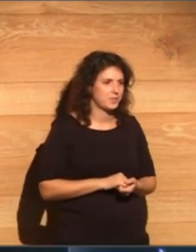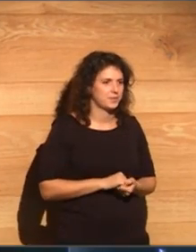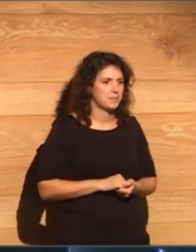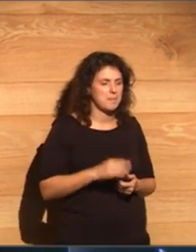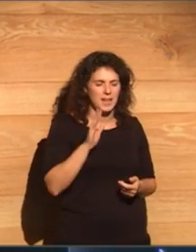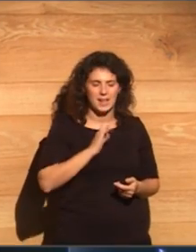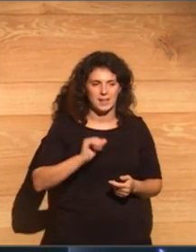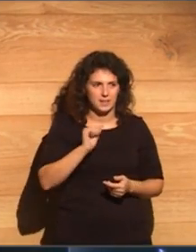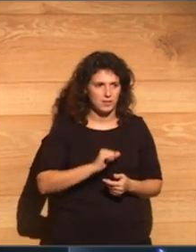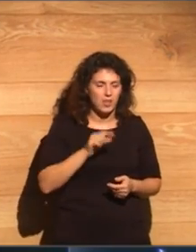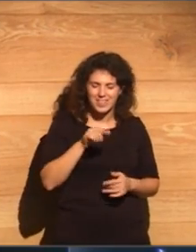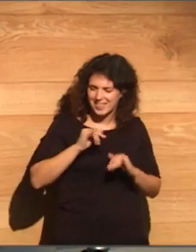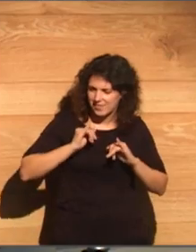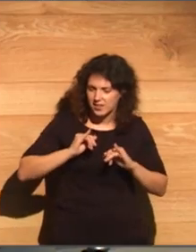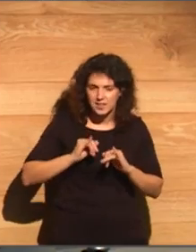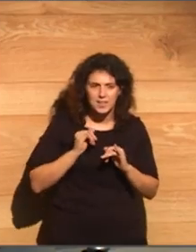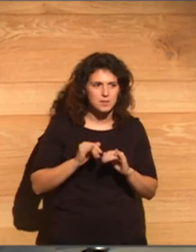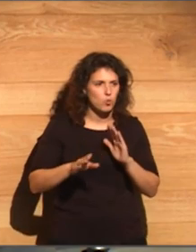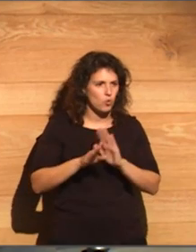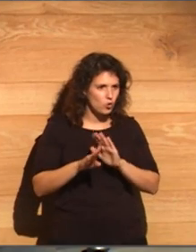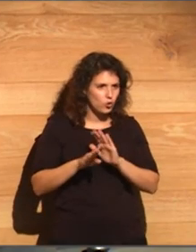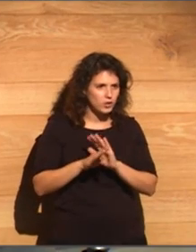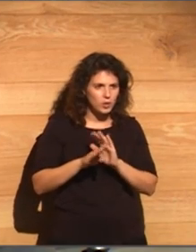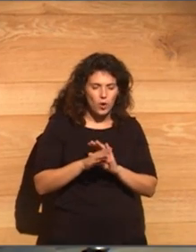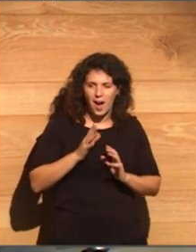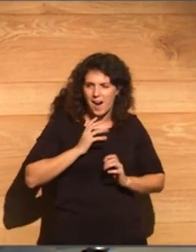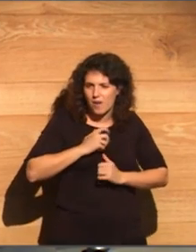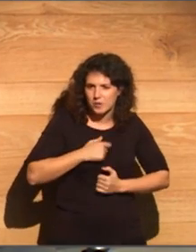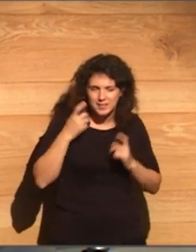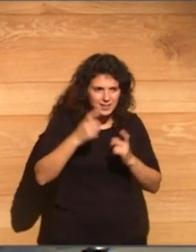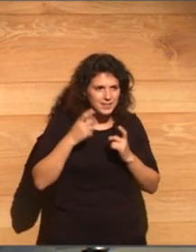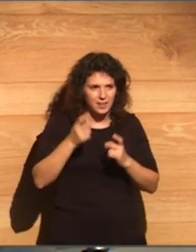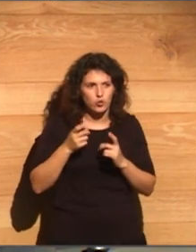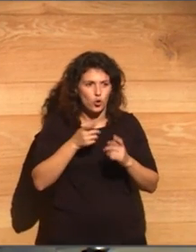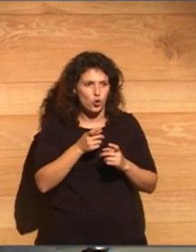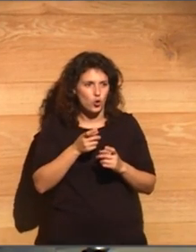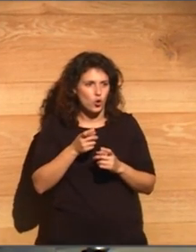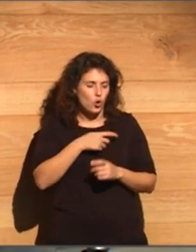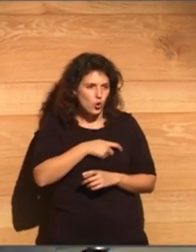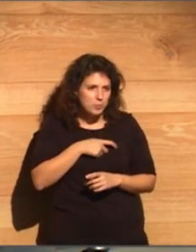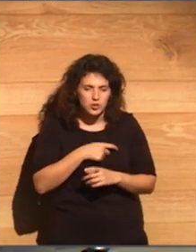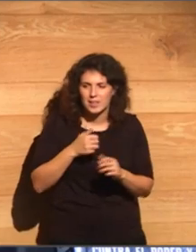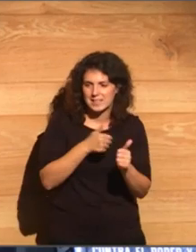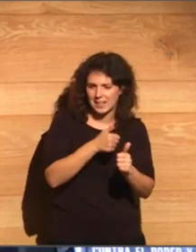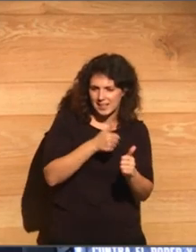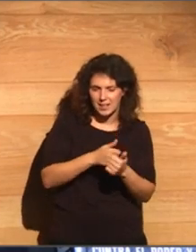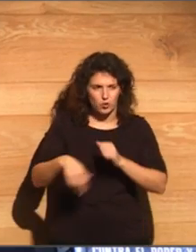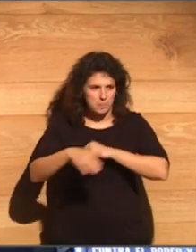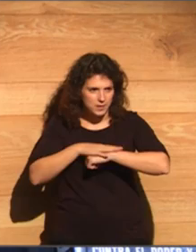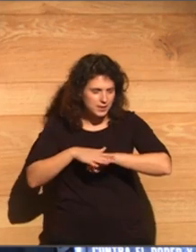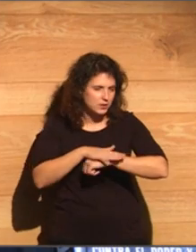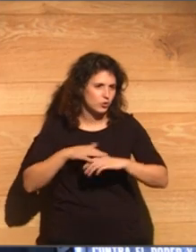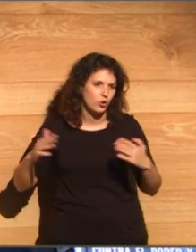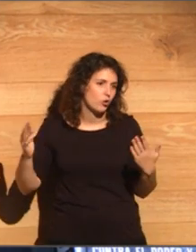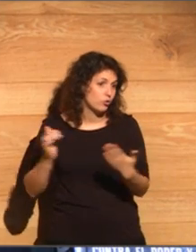está extraordinario. Magnífico. Está divertidísimo manteniendo el ritmo con ese agobio, tratando de pillar comisiones de aquí y de allá, el secretario, el ministro,